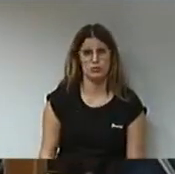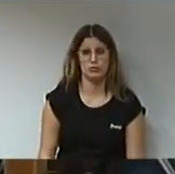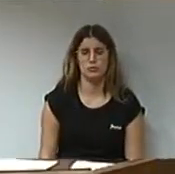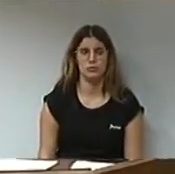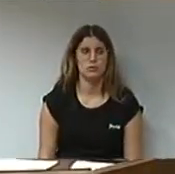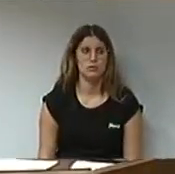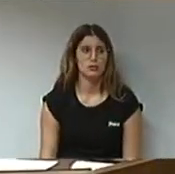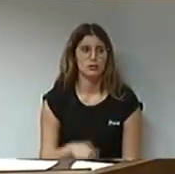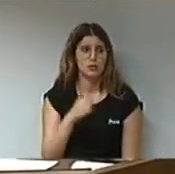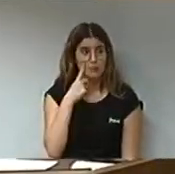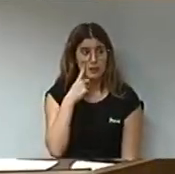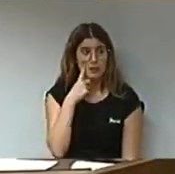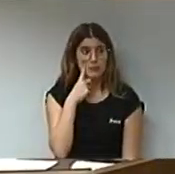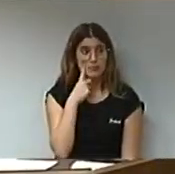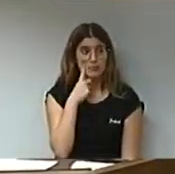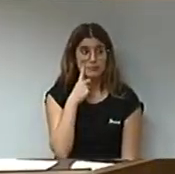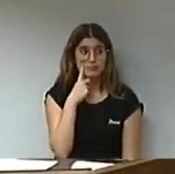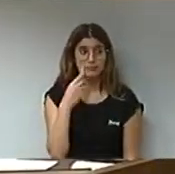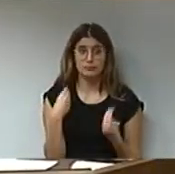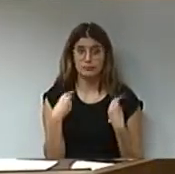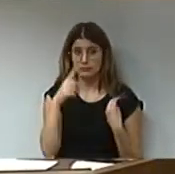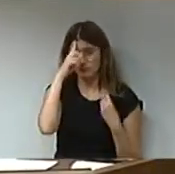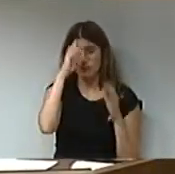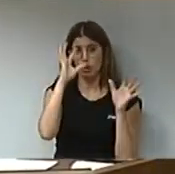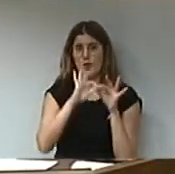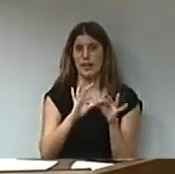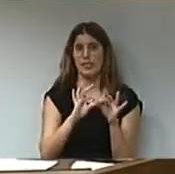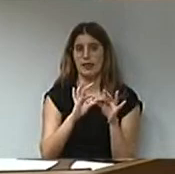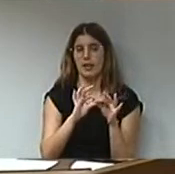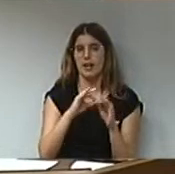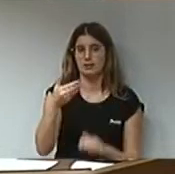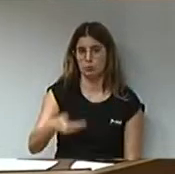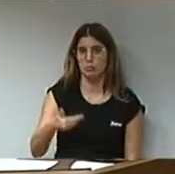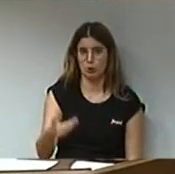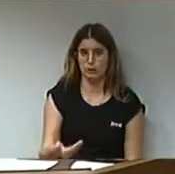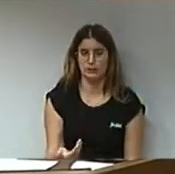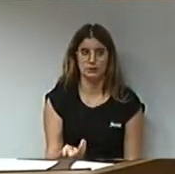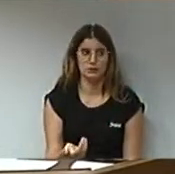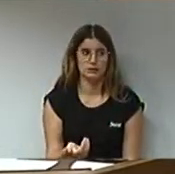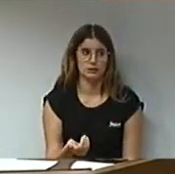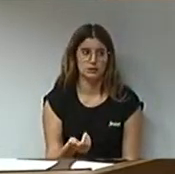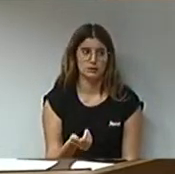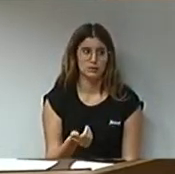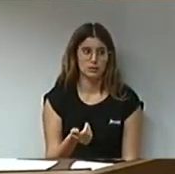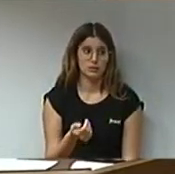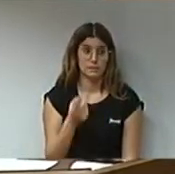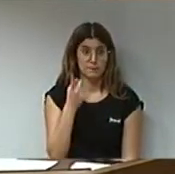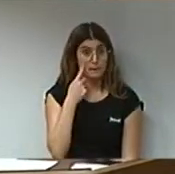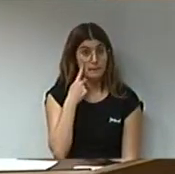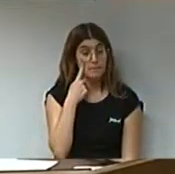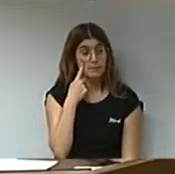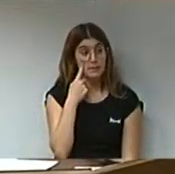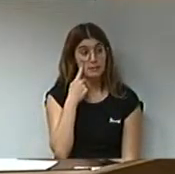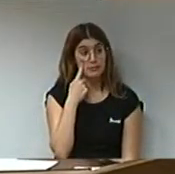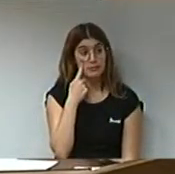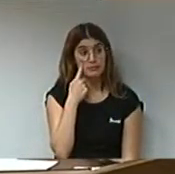Mire, en esta vida le he dicho que la coherencia es muy importante y voy a terminar con esto. Visto en perspectiva,